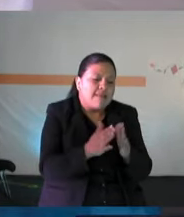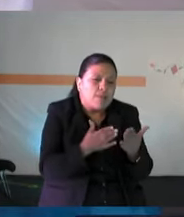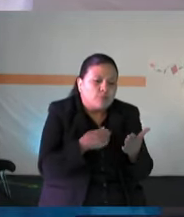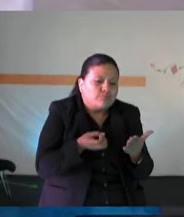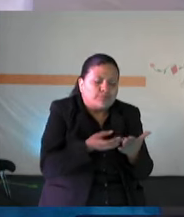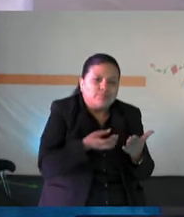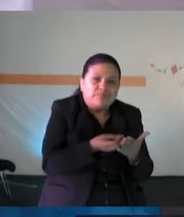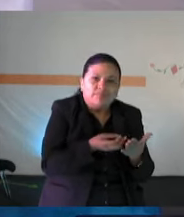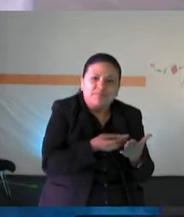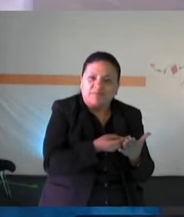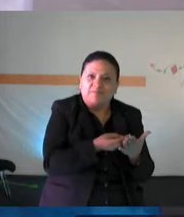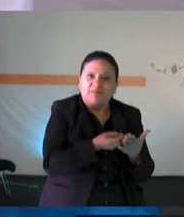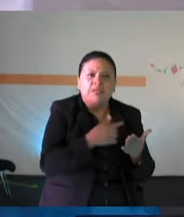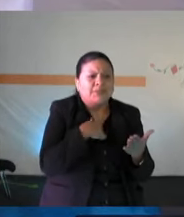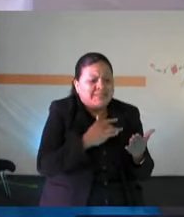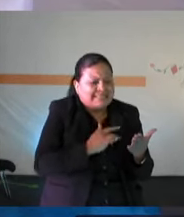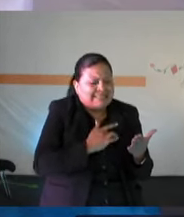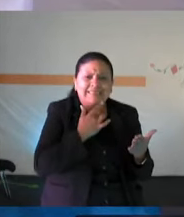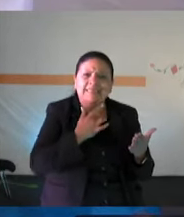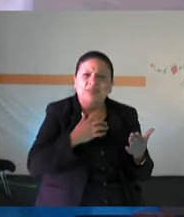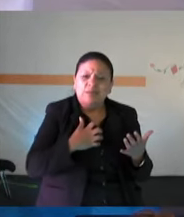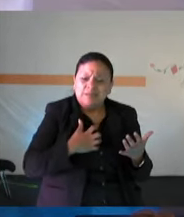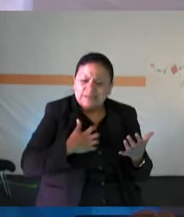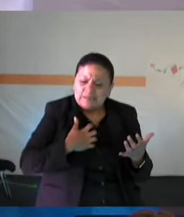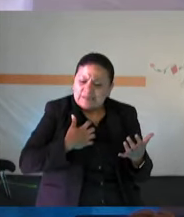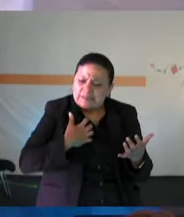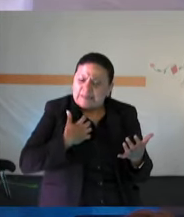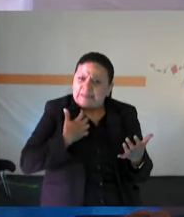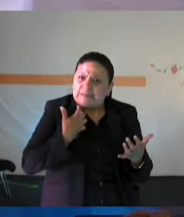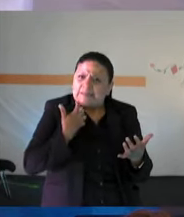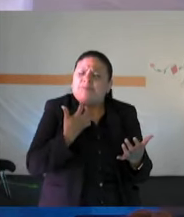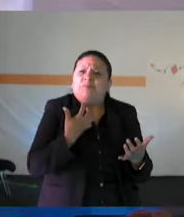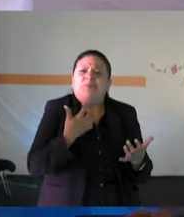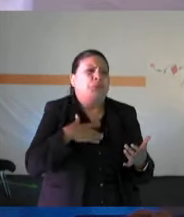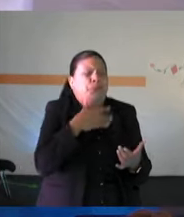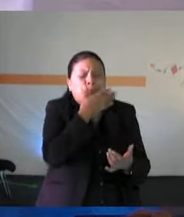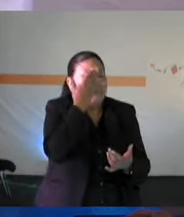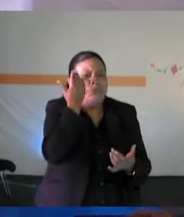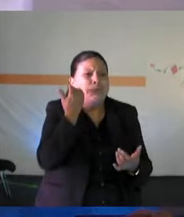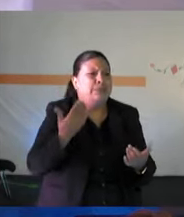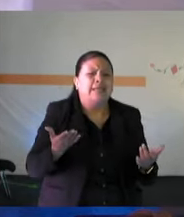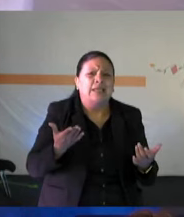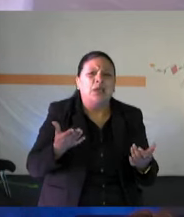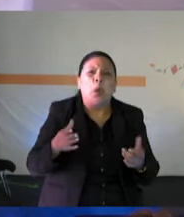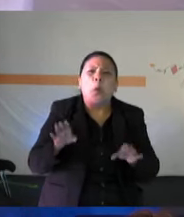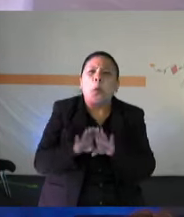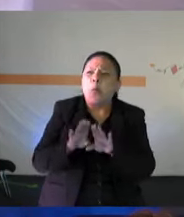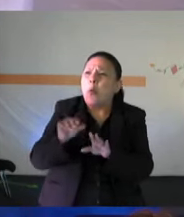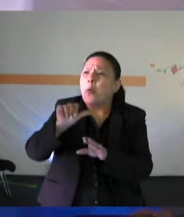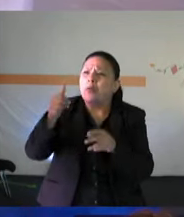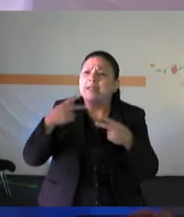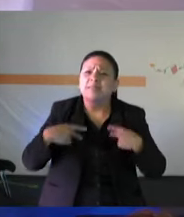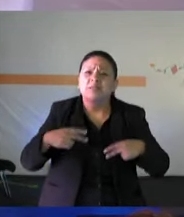yo no sé cómo otra gente no siente furia. No sé cómo otra gente puede hablar de